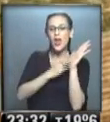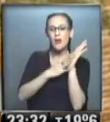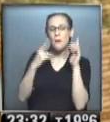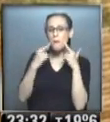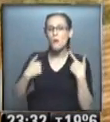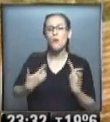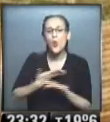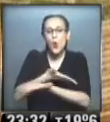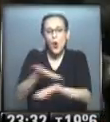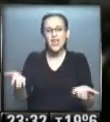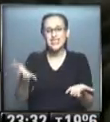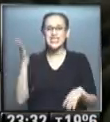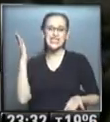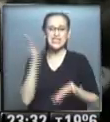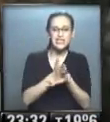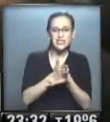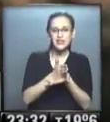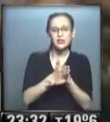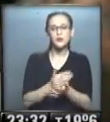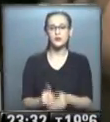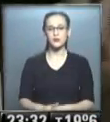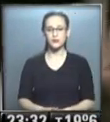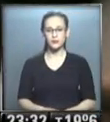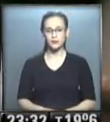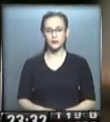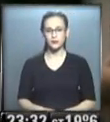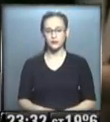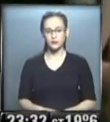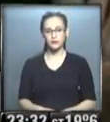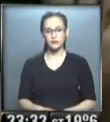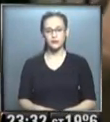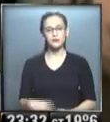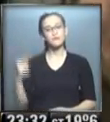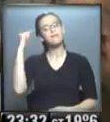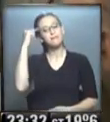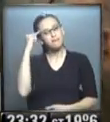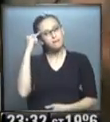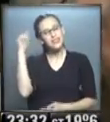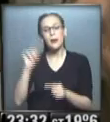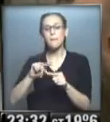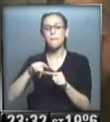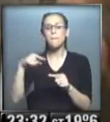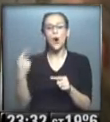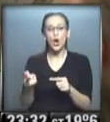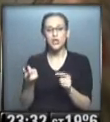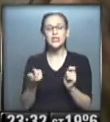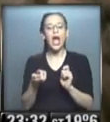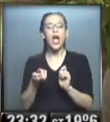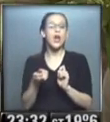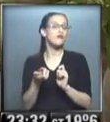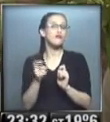exposiciones, incluso con penas y castigos? Estamos pensando en una política que transversalice la perspectiva de derechos